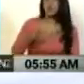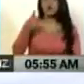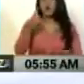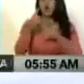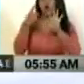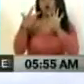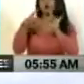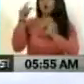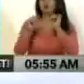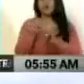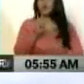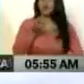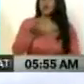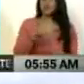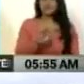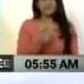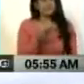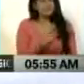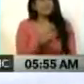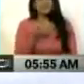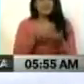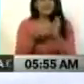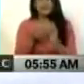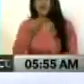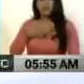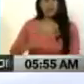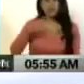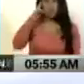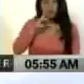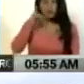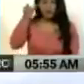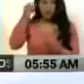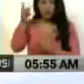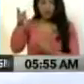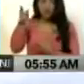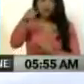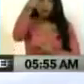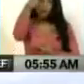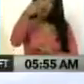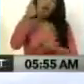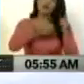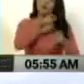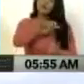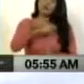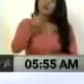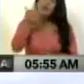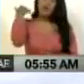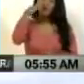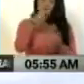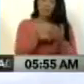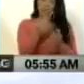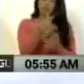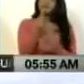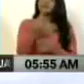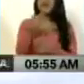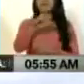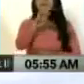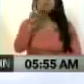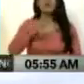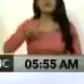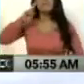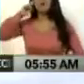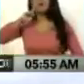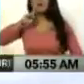nuestra bandera, simplemente se están oponiendo al legado bolivariano. Patriota. Los mismos que le quitaron el nombre bolivariano a Venezuela en el año 2002, hay muchos todavía que